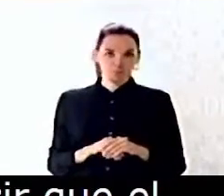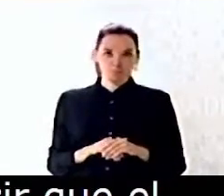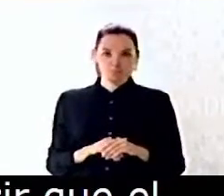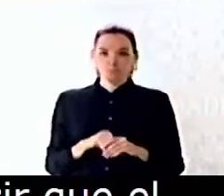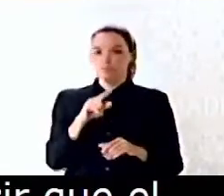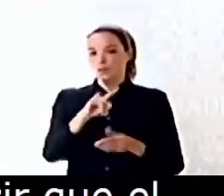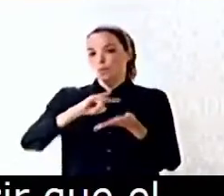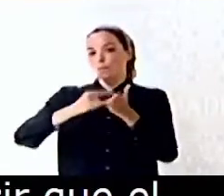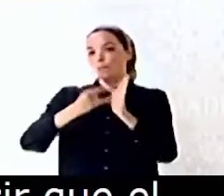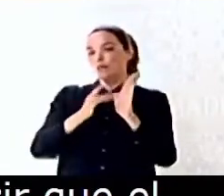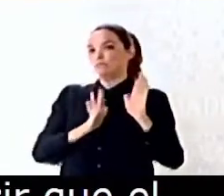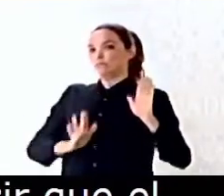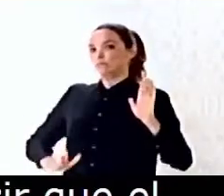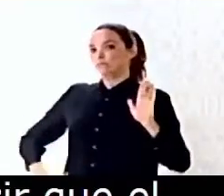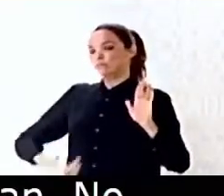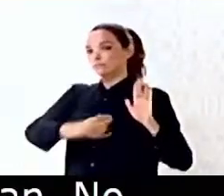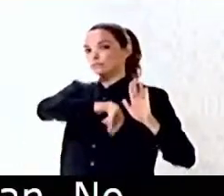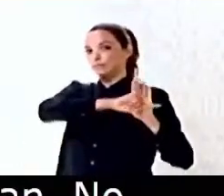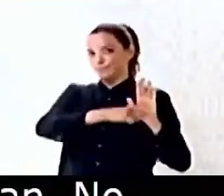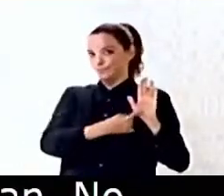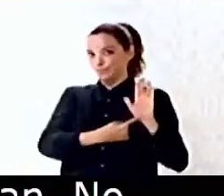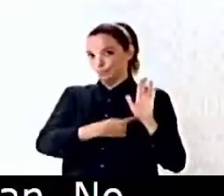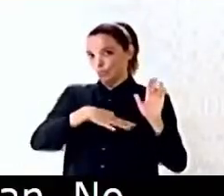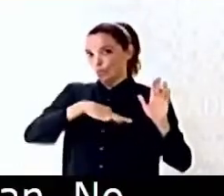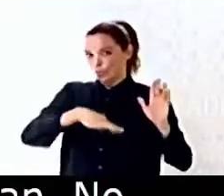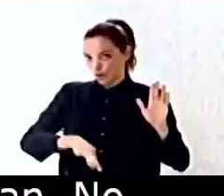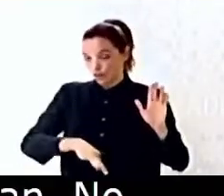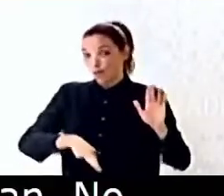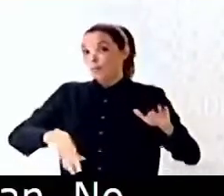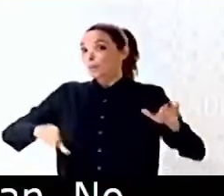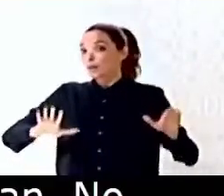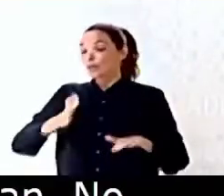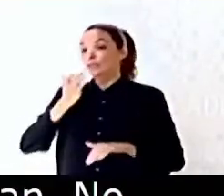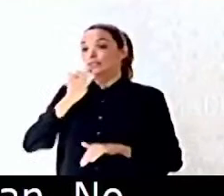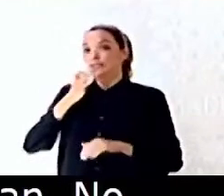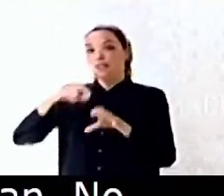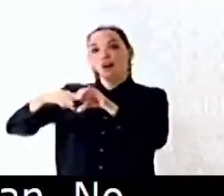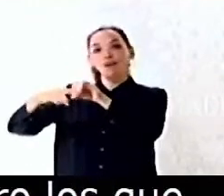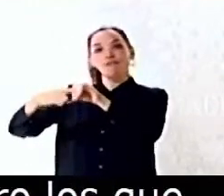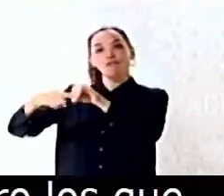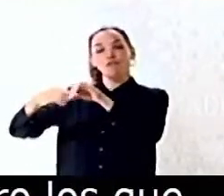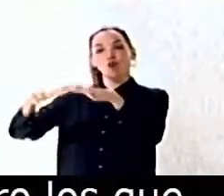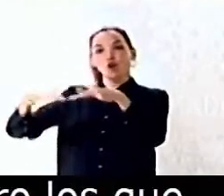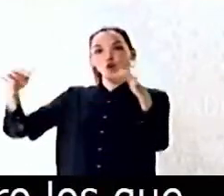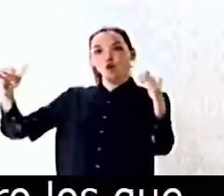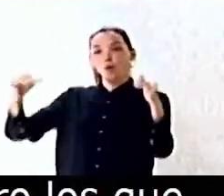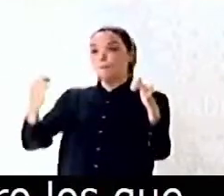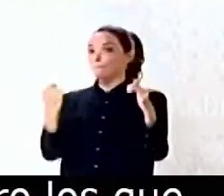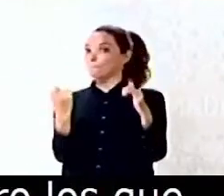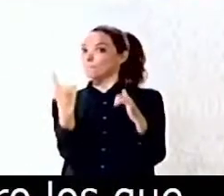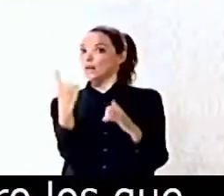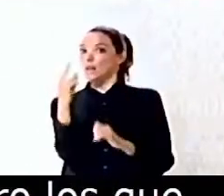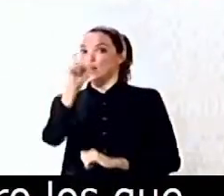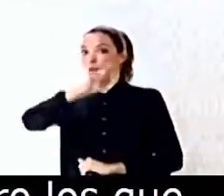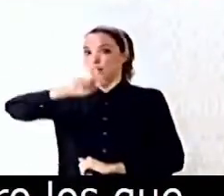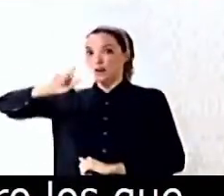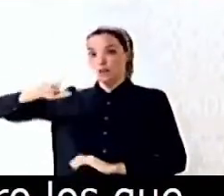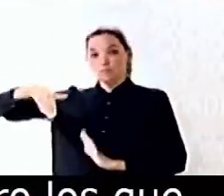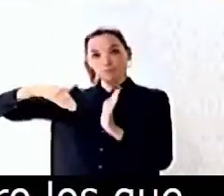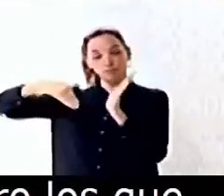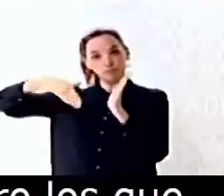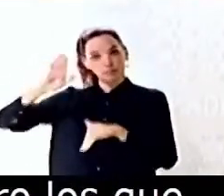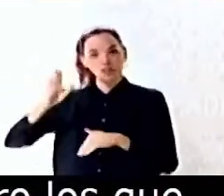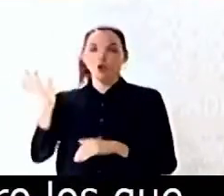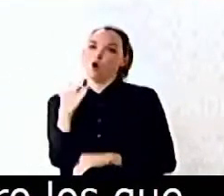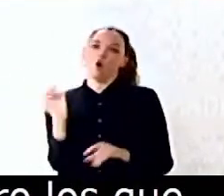un plan de contingencia. Pero aquellos que superen el aforo de 1.000 personas o